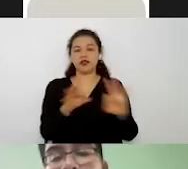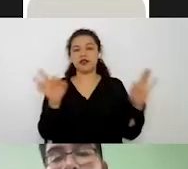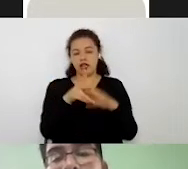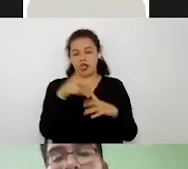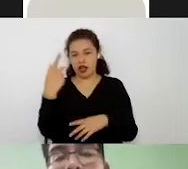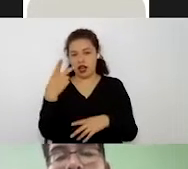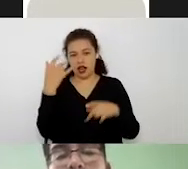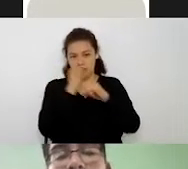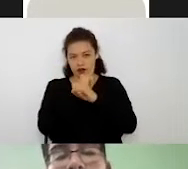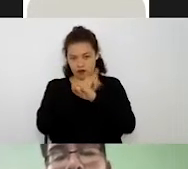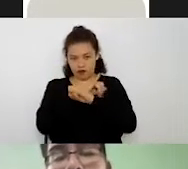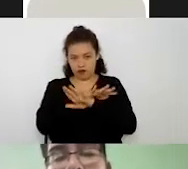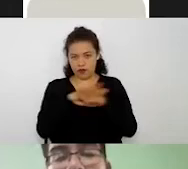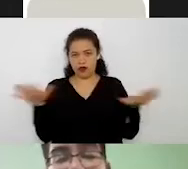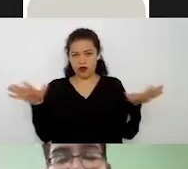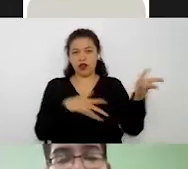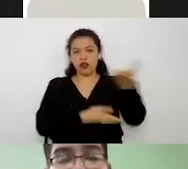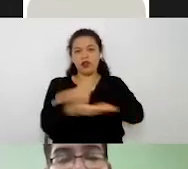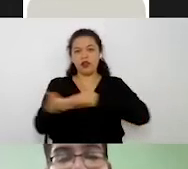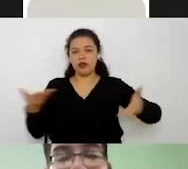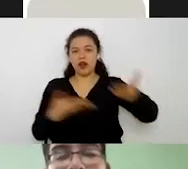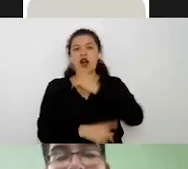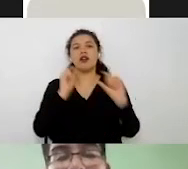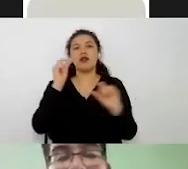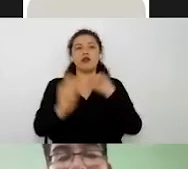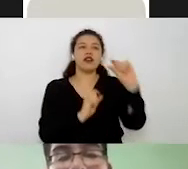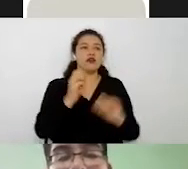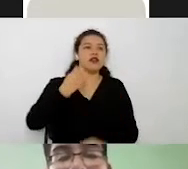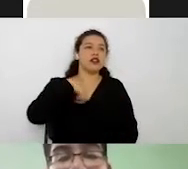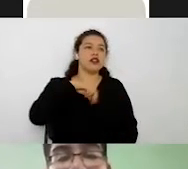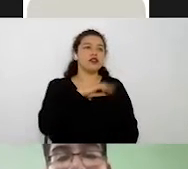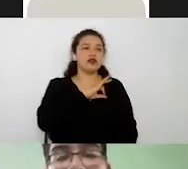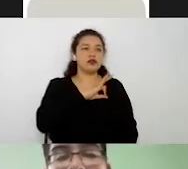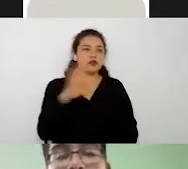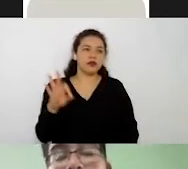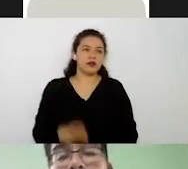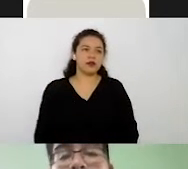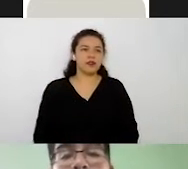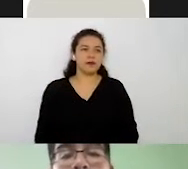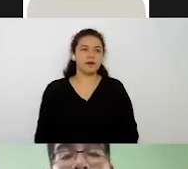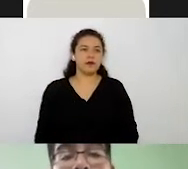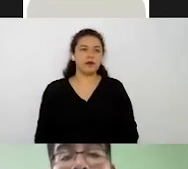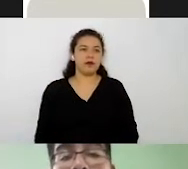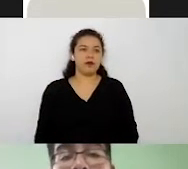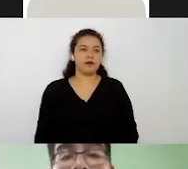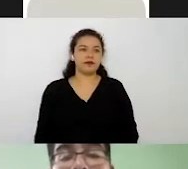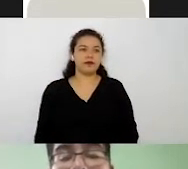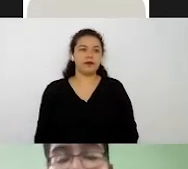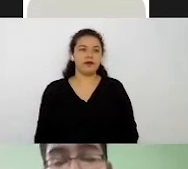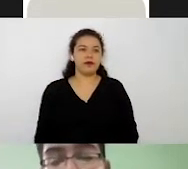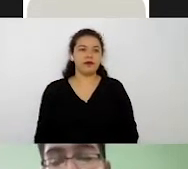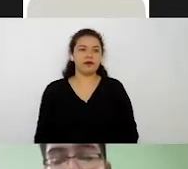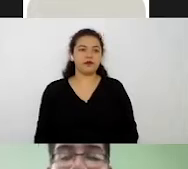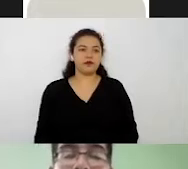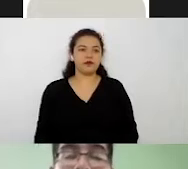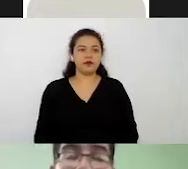información se vaya compartiendo y que podamos hacer que todos algún día la